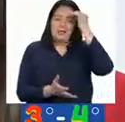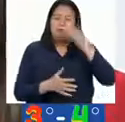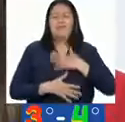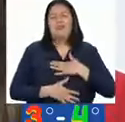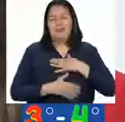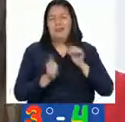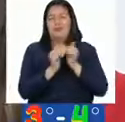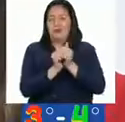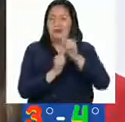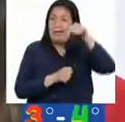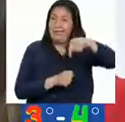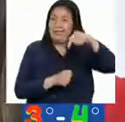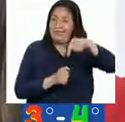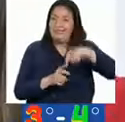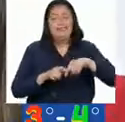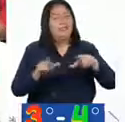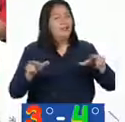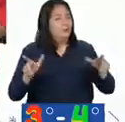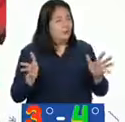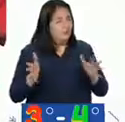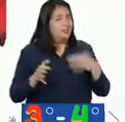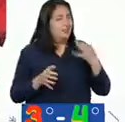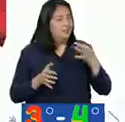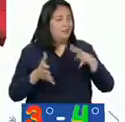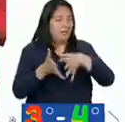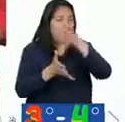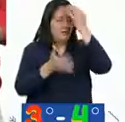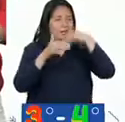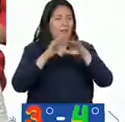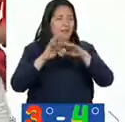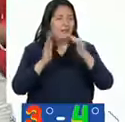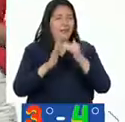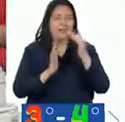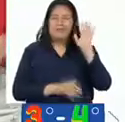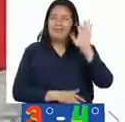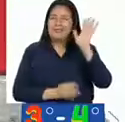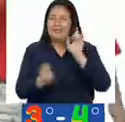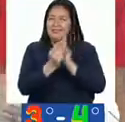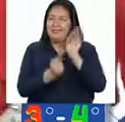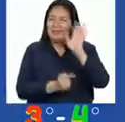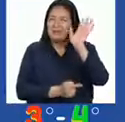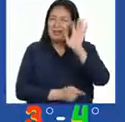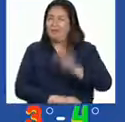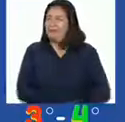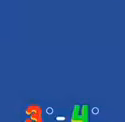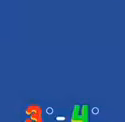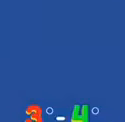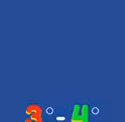divirtiéndonos juntos aquí en su espacio de siempre, Aprendo en Casa. ¡Nos vemos! ¡Chao, chao!